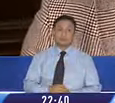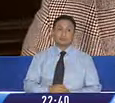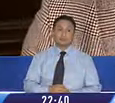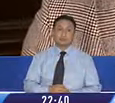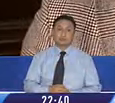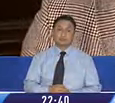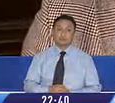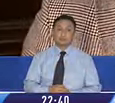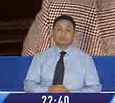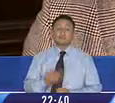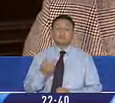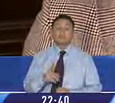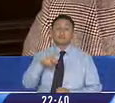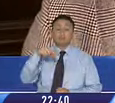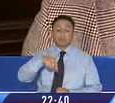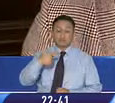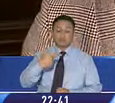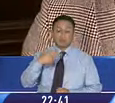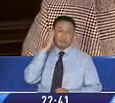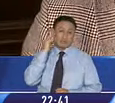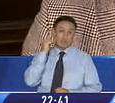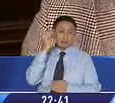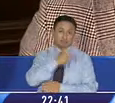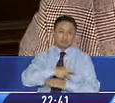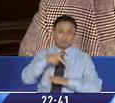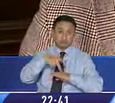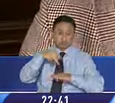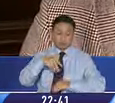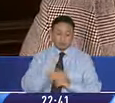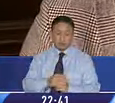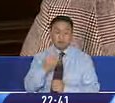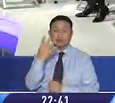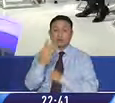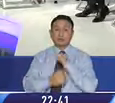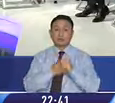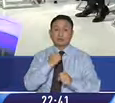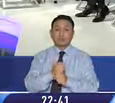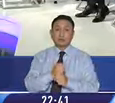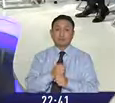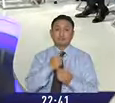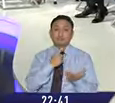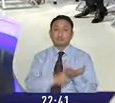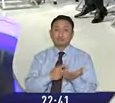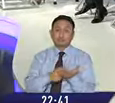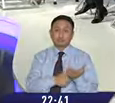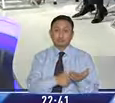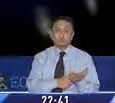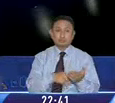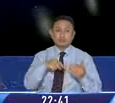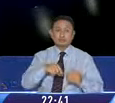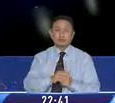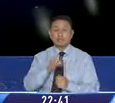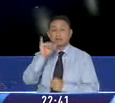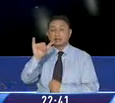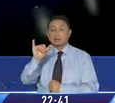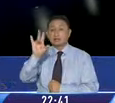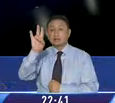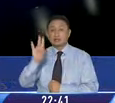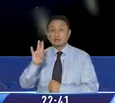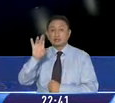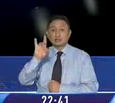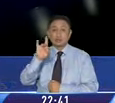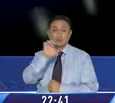También exige una experiencia de profesional al menos de 4 años. Los debates se efectuarán los fines de semana del 7 y 8